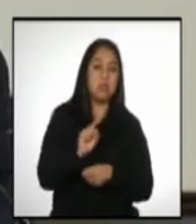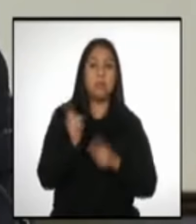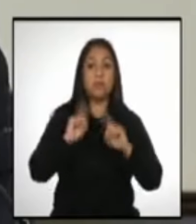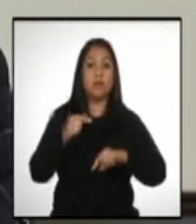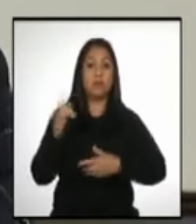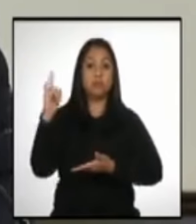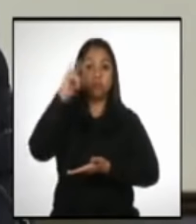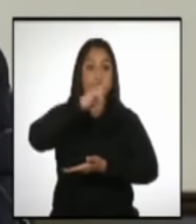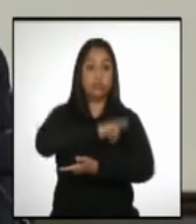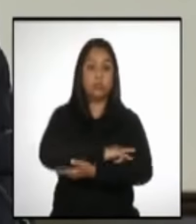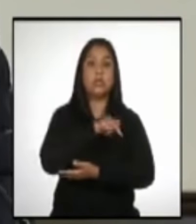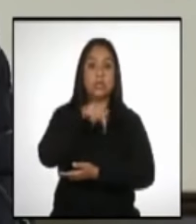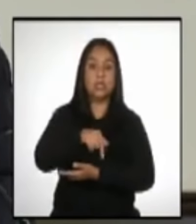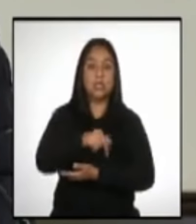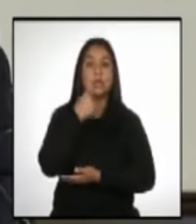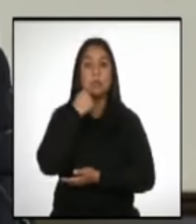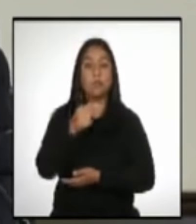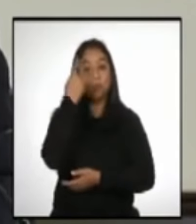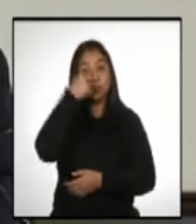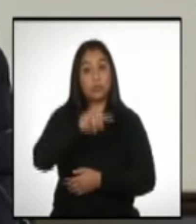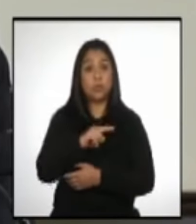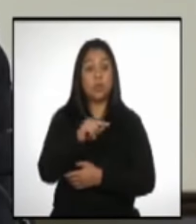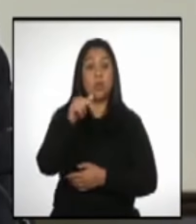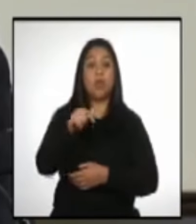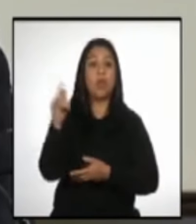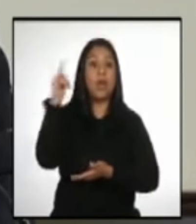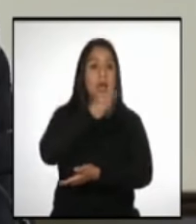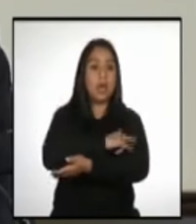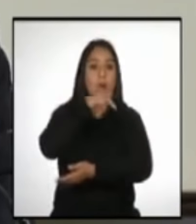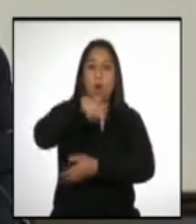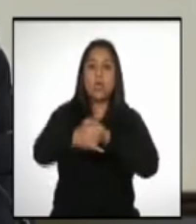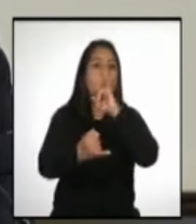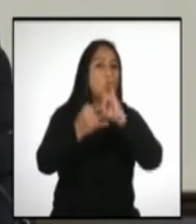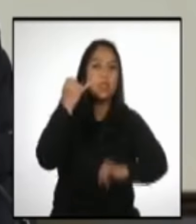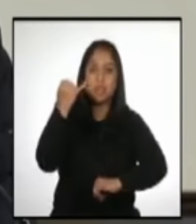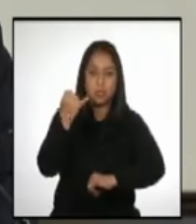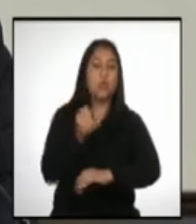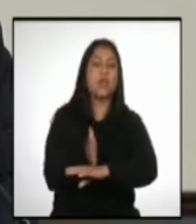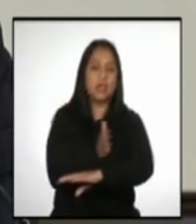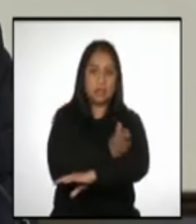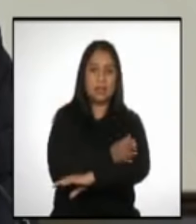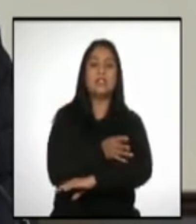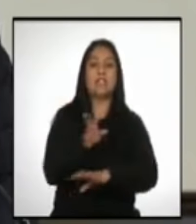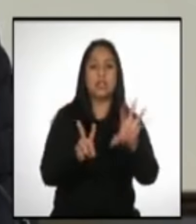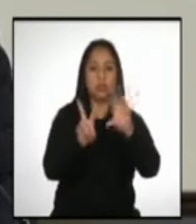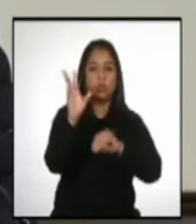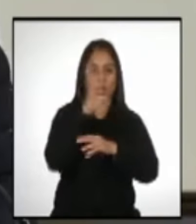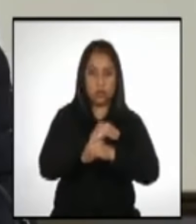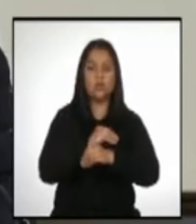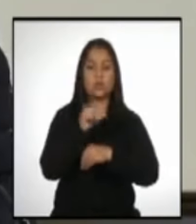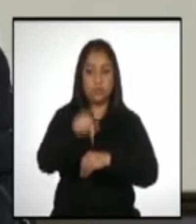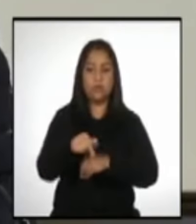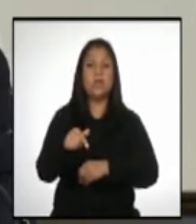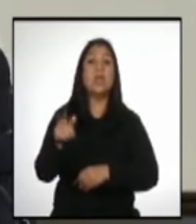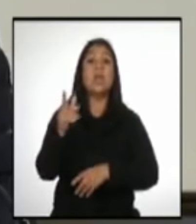por la vía aérea entrará el día de hoy antes de las 24 horas y a partir de las 0